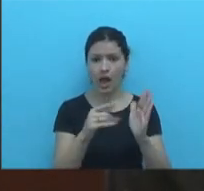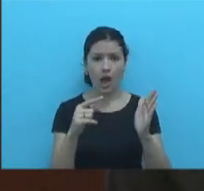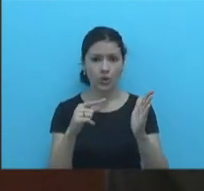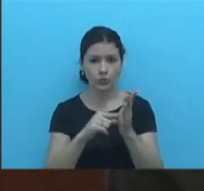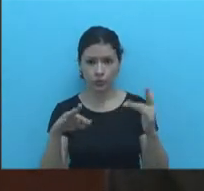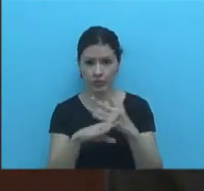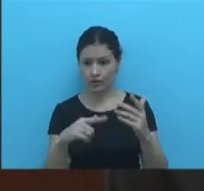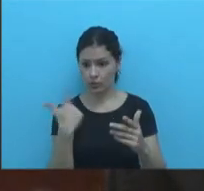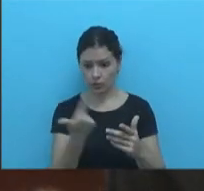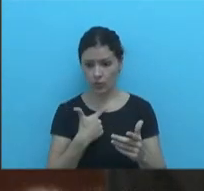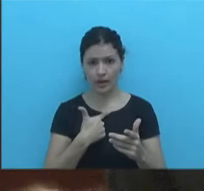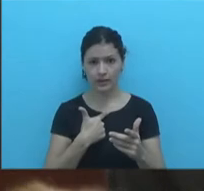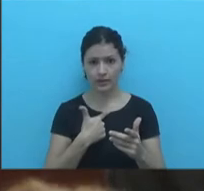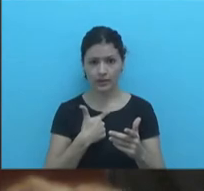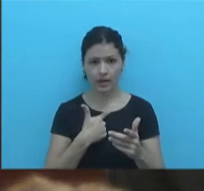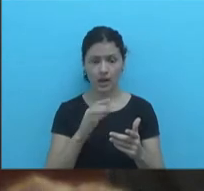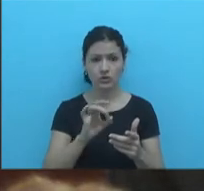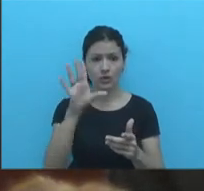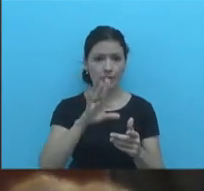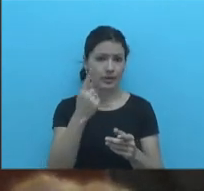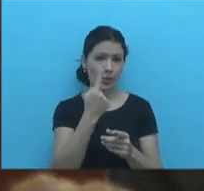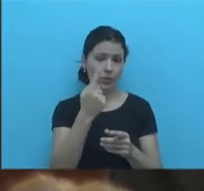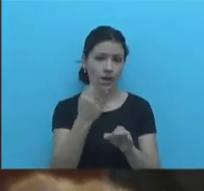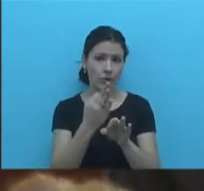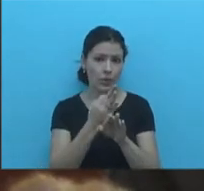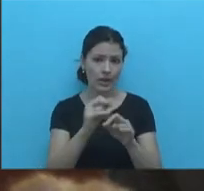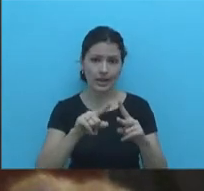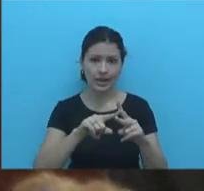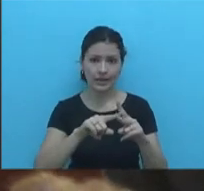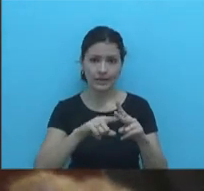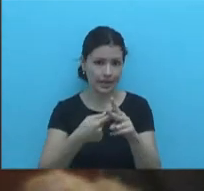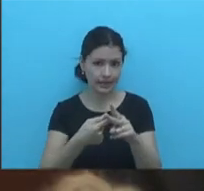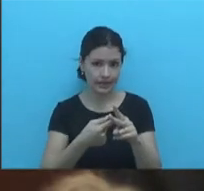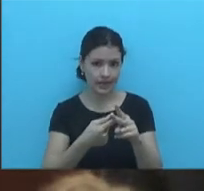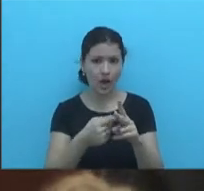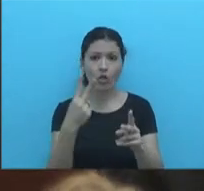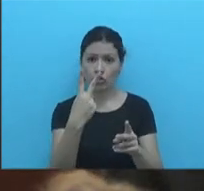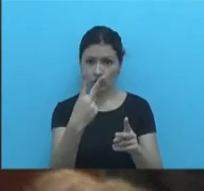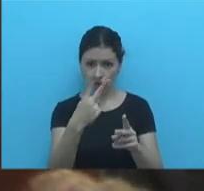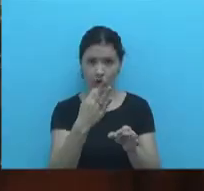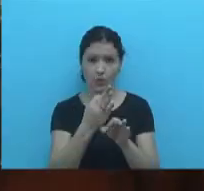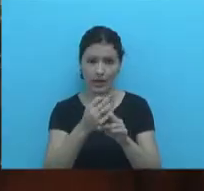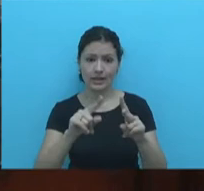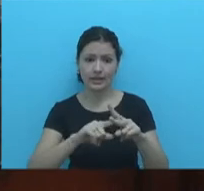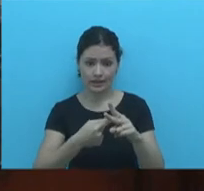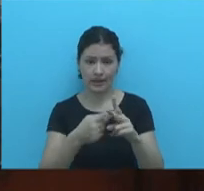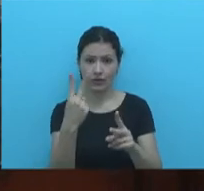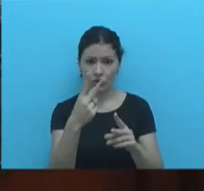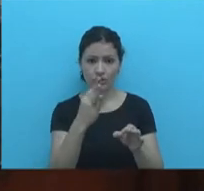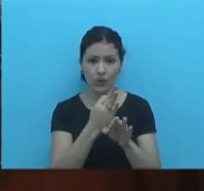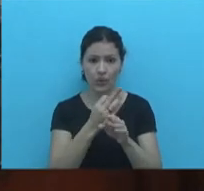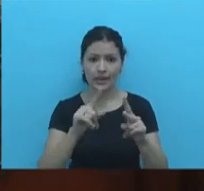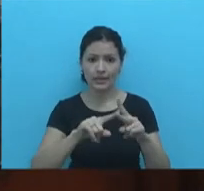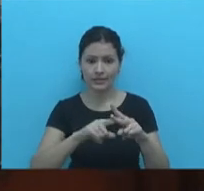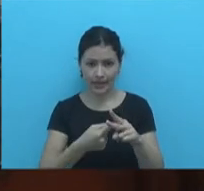Reconquista, tendríamos una sola escuela técnica. ¿No es cierto? Dos, claro, con la... Bueno. Pero con